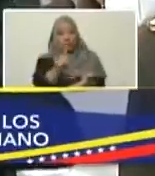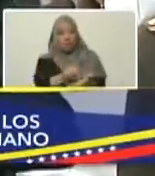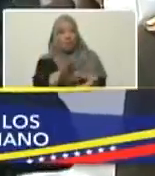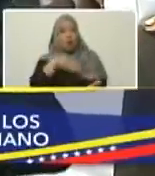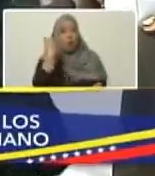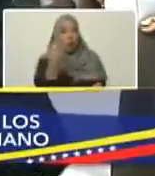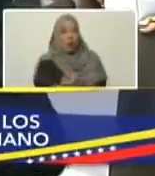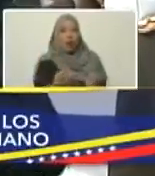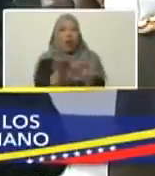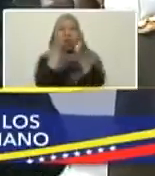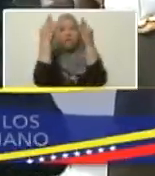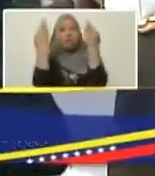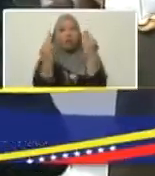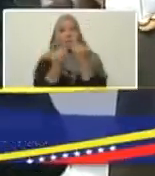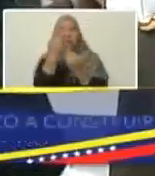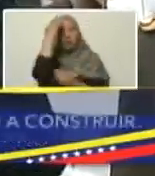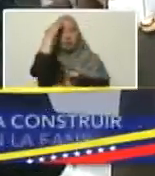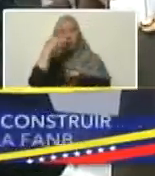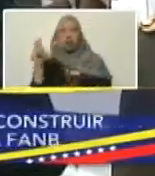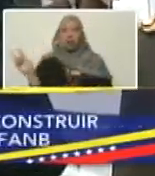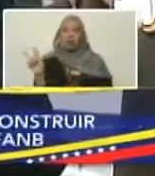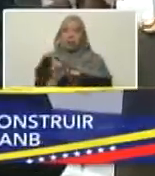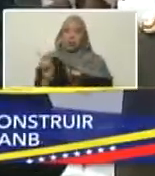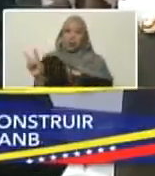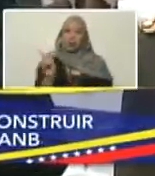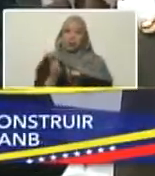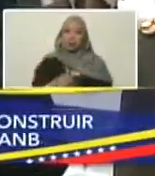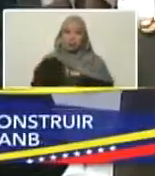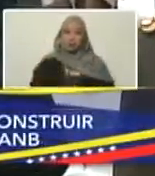toda la familia militar de Venezuela.